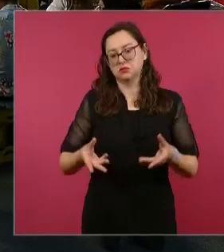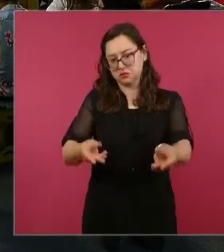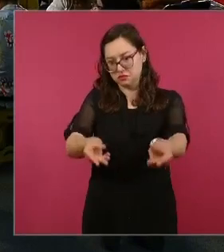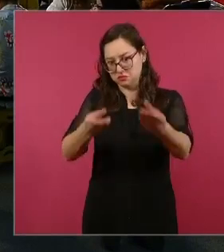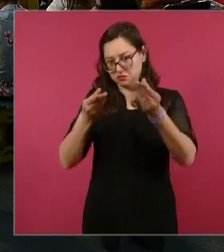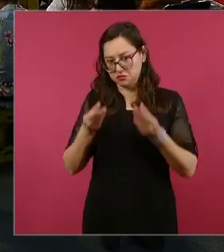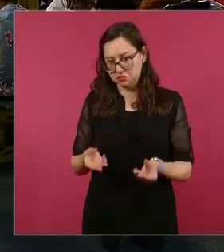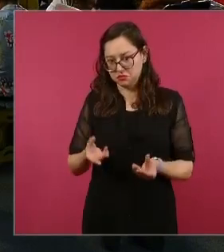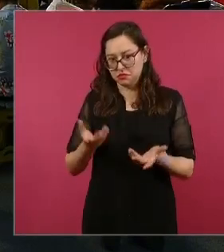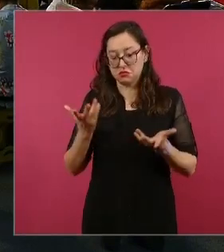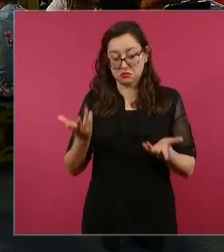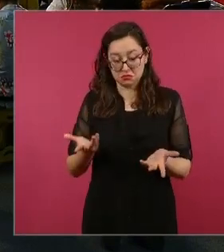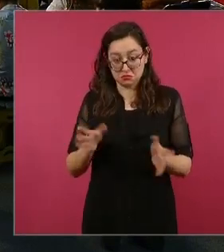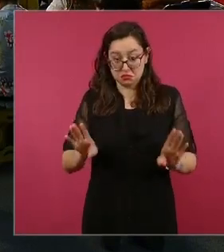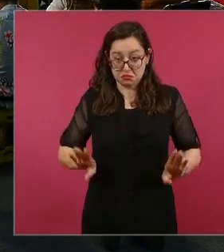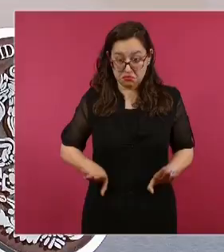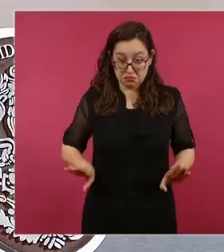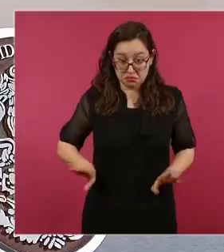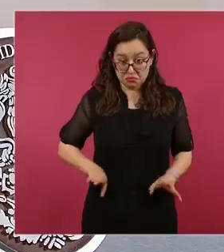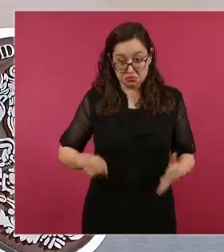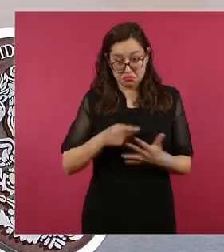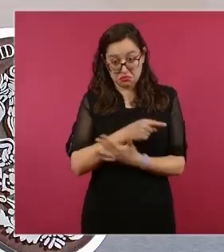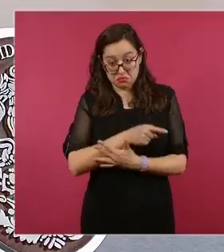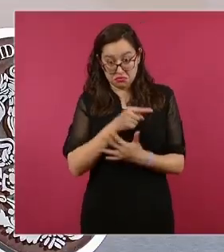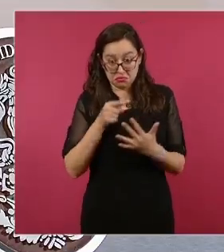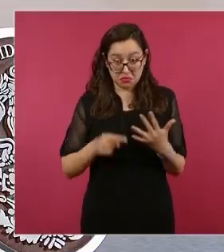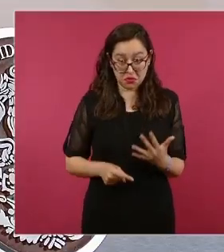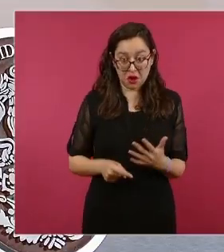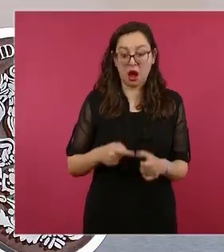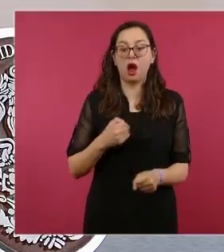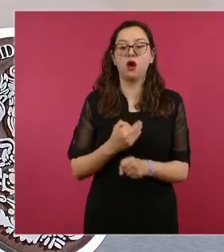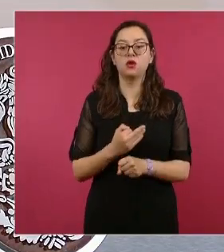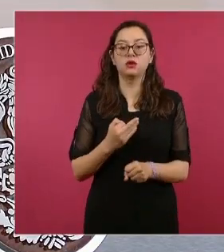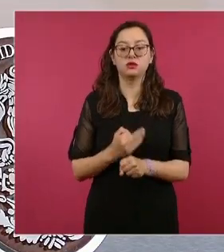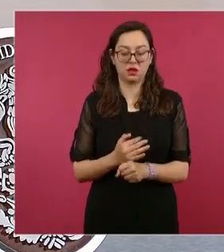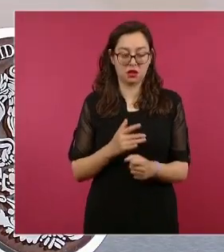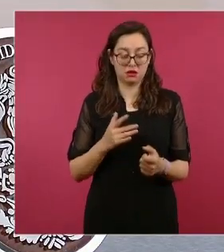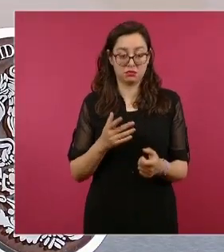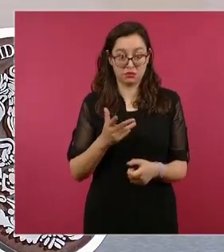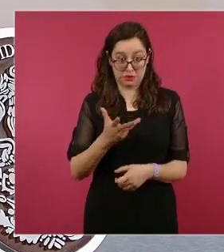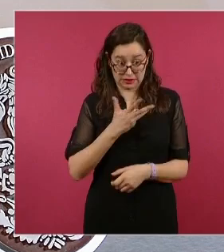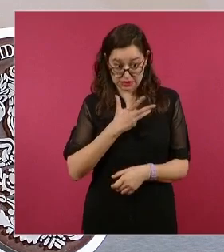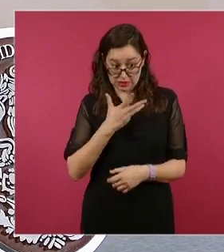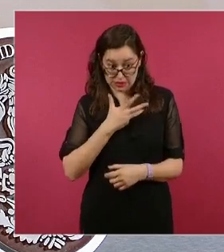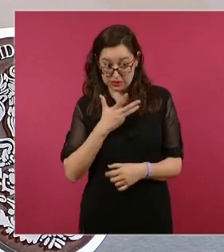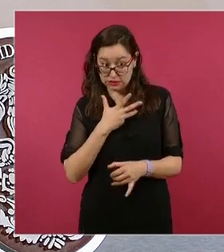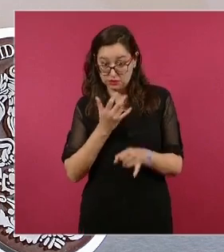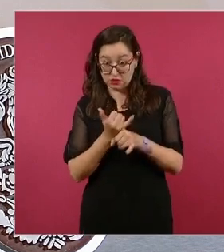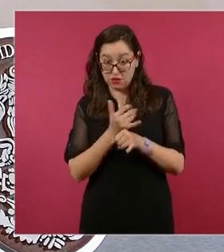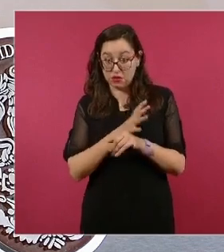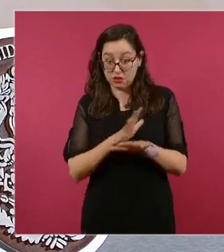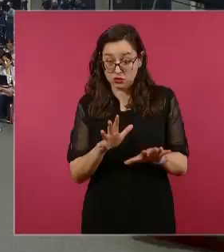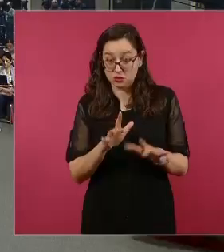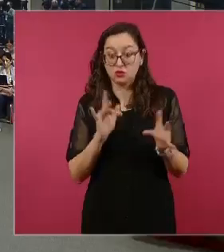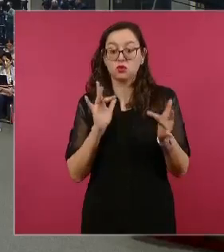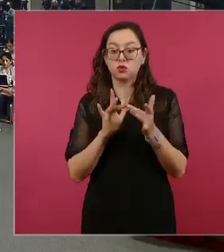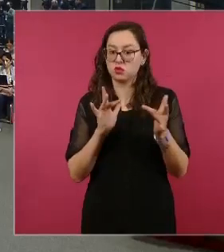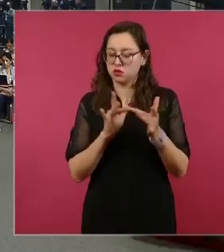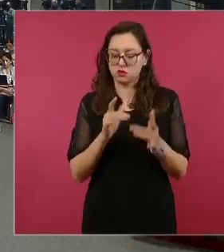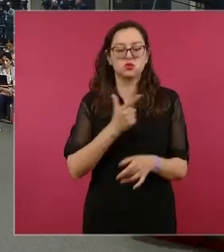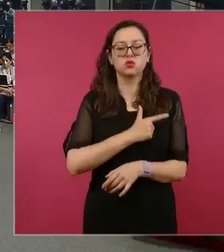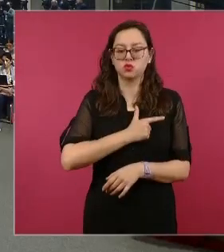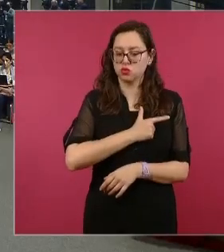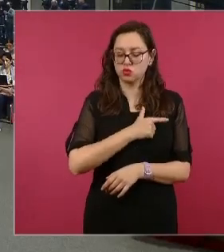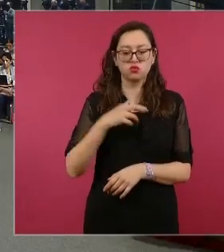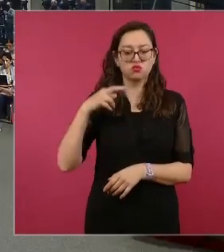caso y si tiene los datos, ahorita le hablan de inmediato del equipo de la Secretaría y lo atendemos